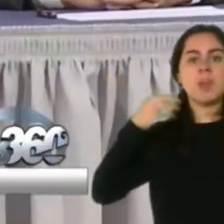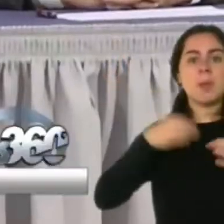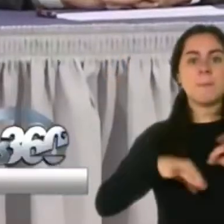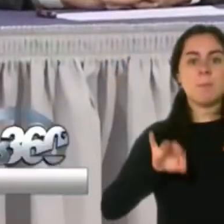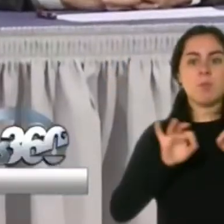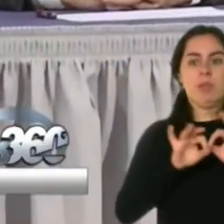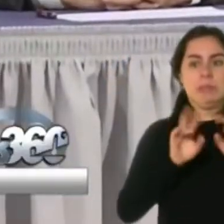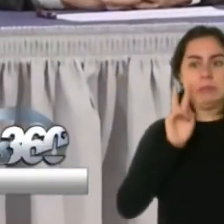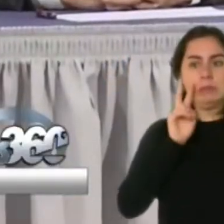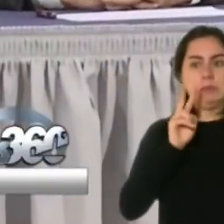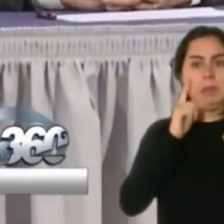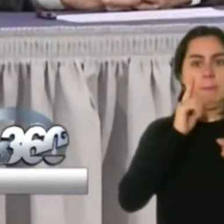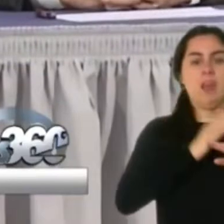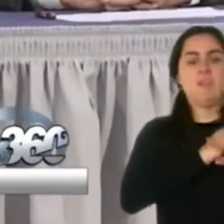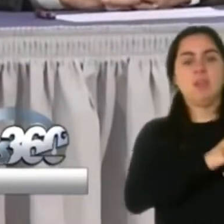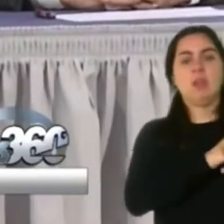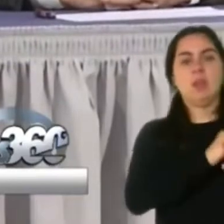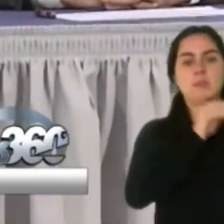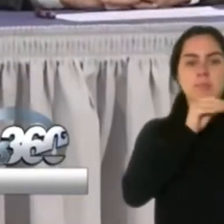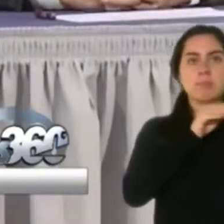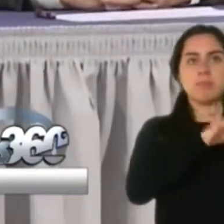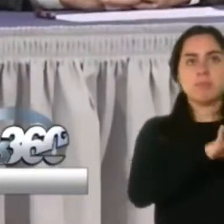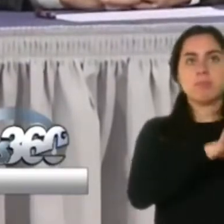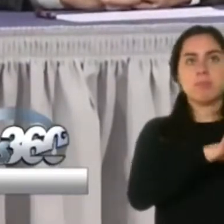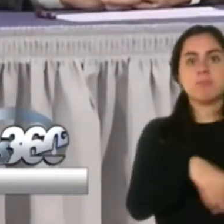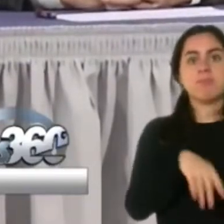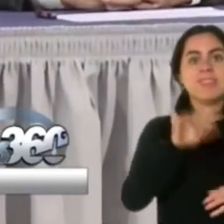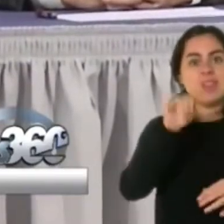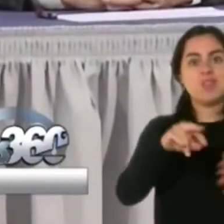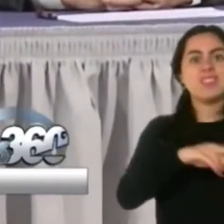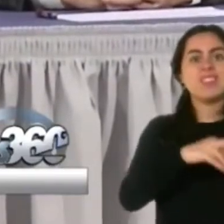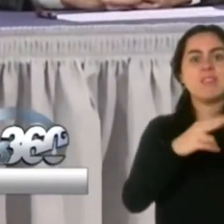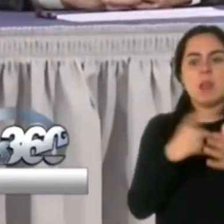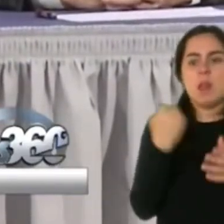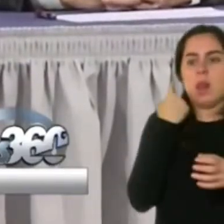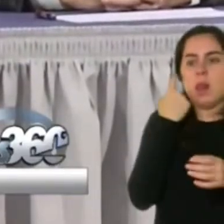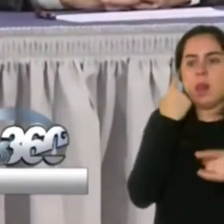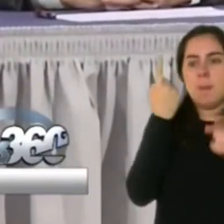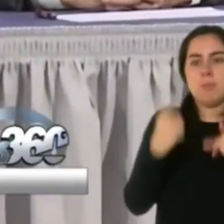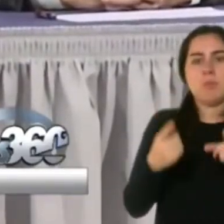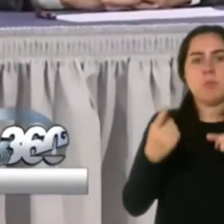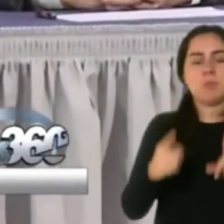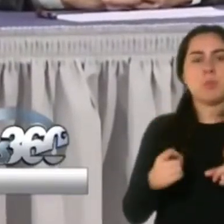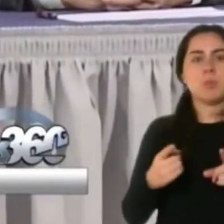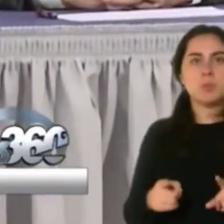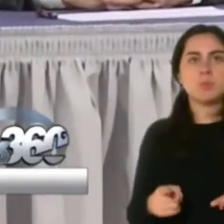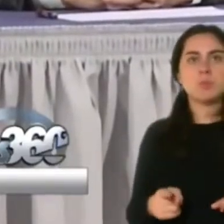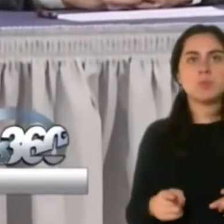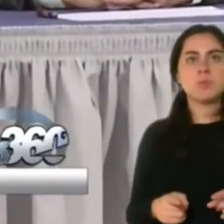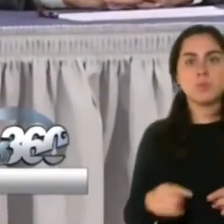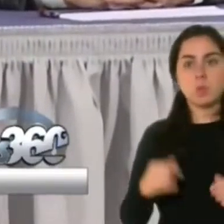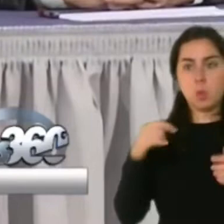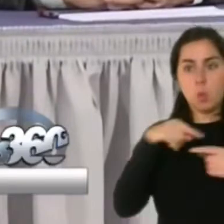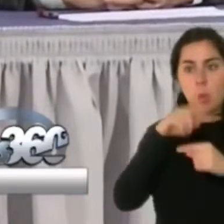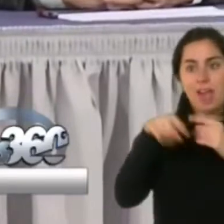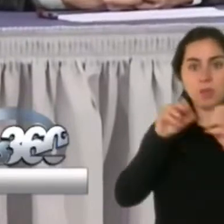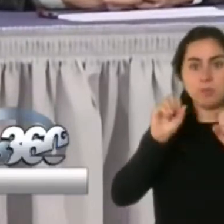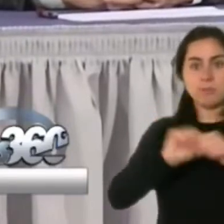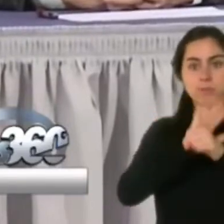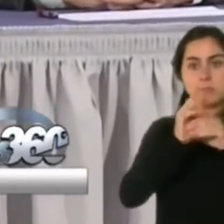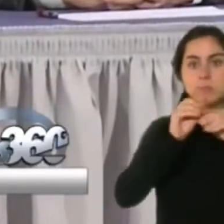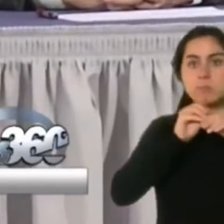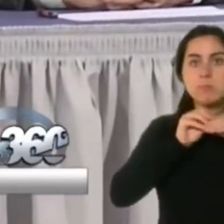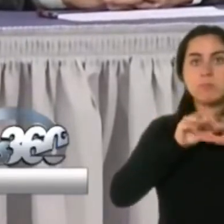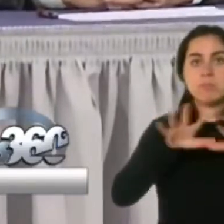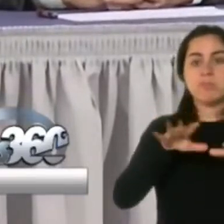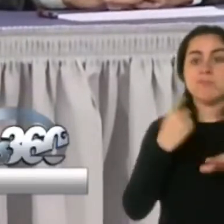Y tenemos que tener presente algo, esto es una enfermedad emergente, un problema de salud internacional. Por lo tanto, al ser emergente, todo el mundo somos